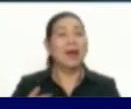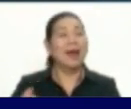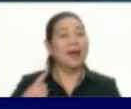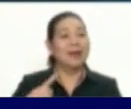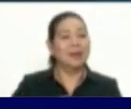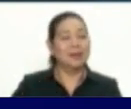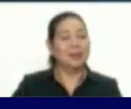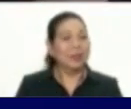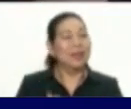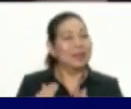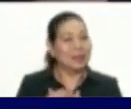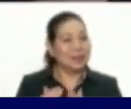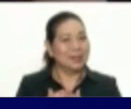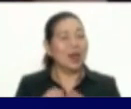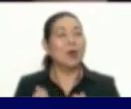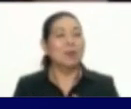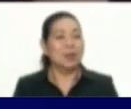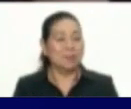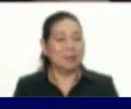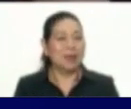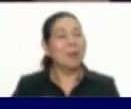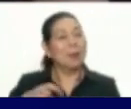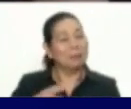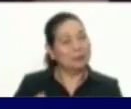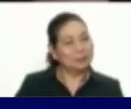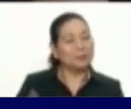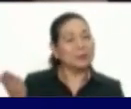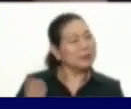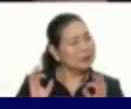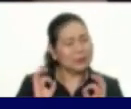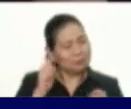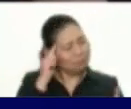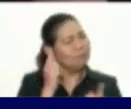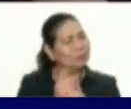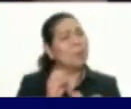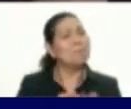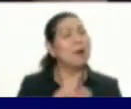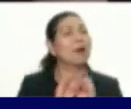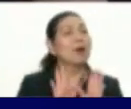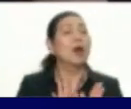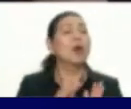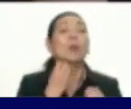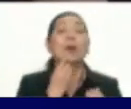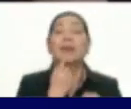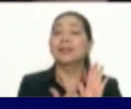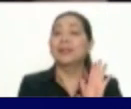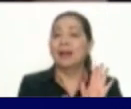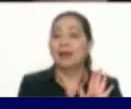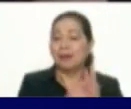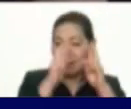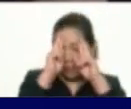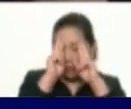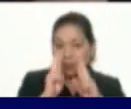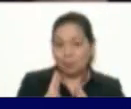de Vivienda. Que nuestras investigaciones son siempre objetivas, conforme a la ley y